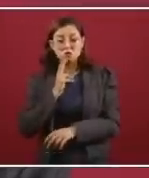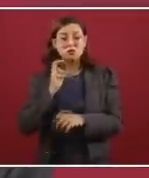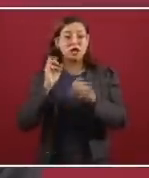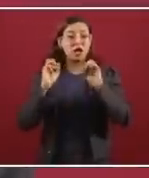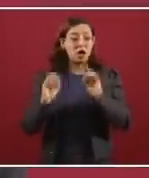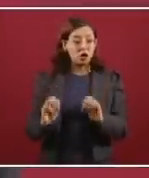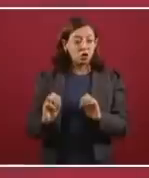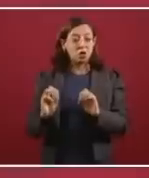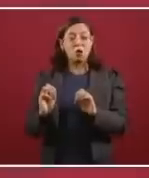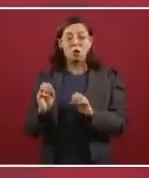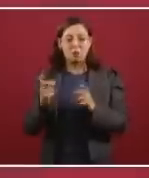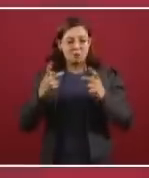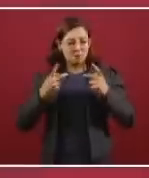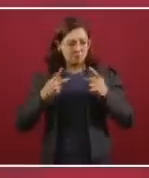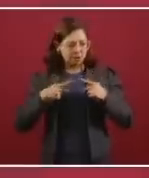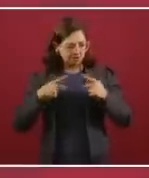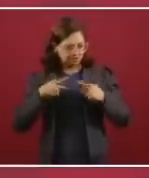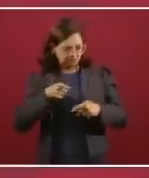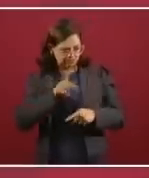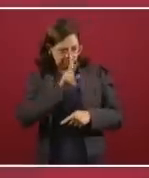ametrallarse a personas,